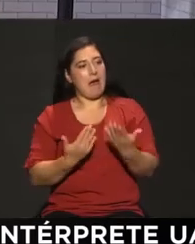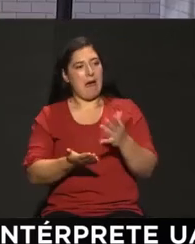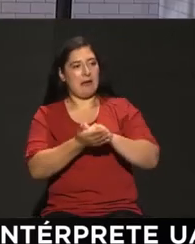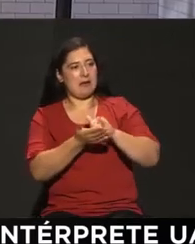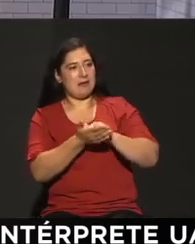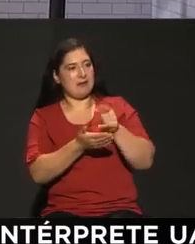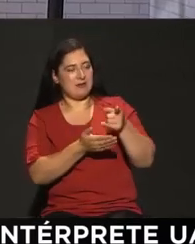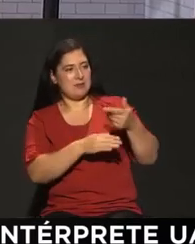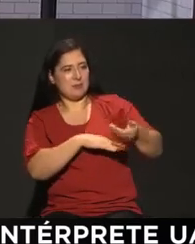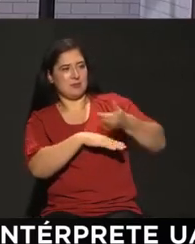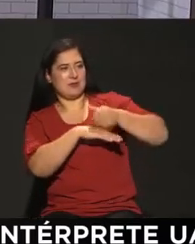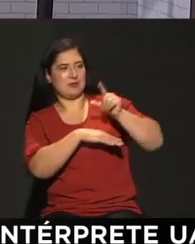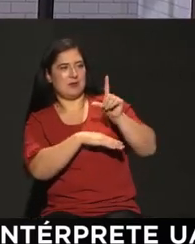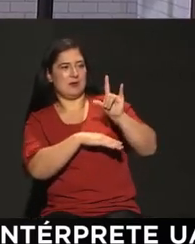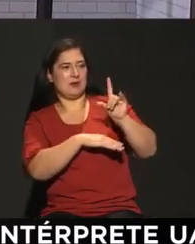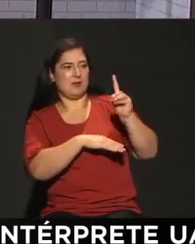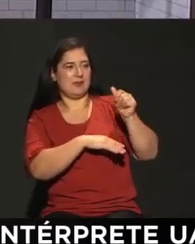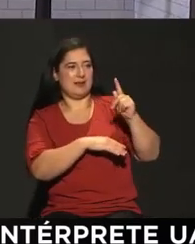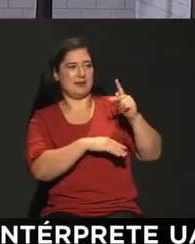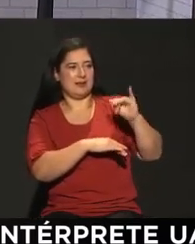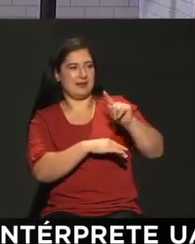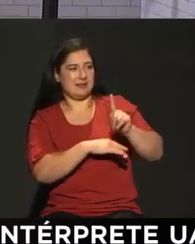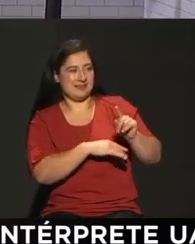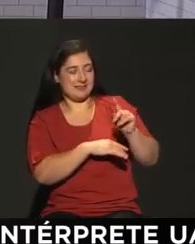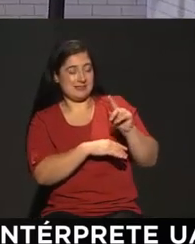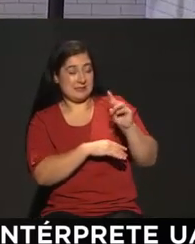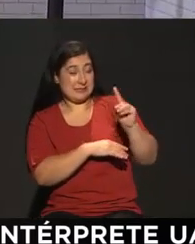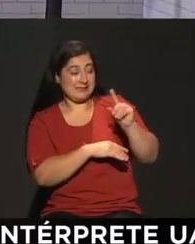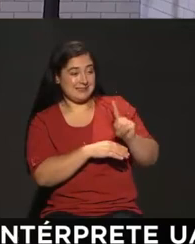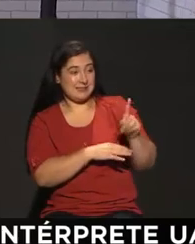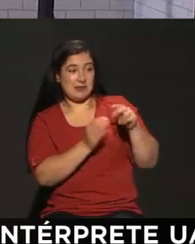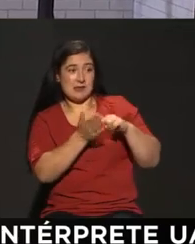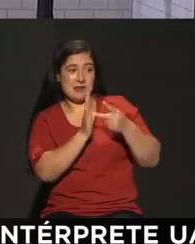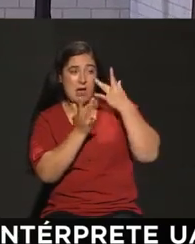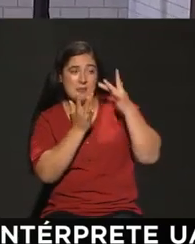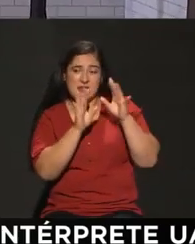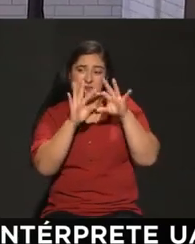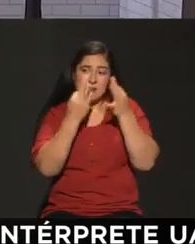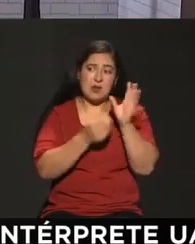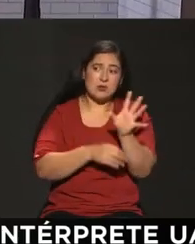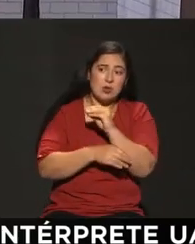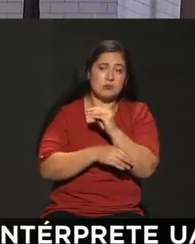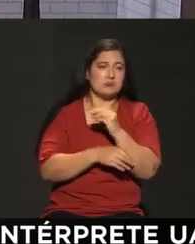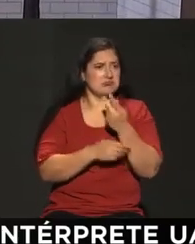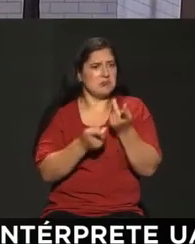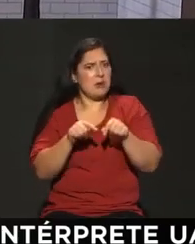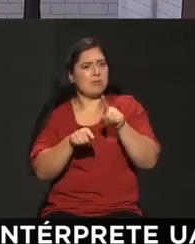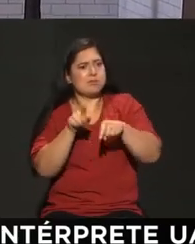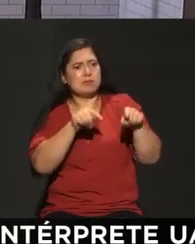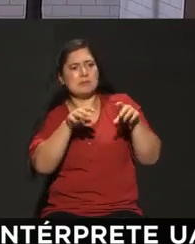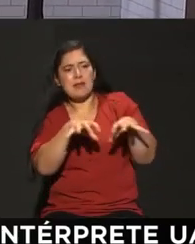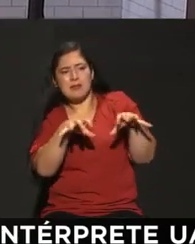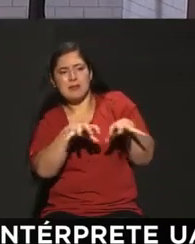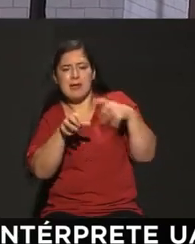Kids, ¿cierto?, beneficia a toda la familia. Sí. Son entrenamientos que se pueden hacer para toda la familia, pero me supongo que sí existen algunas actividades